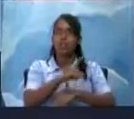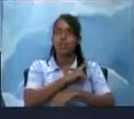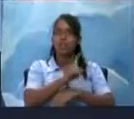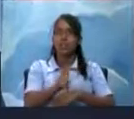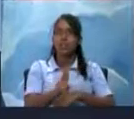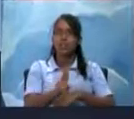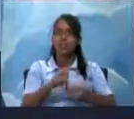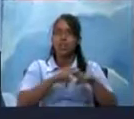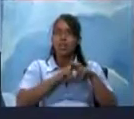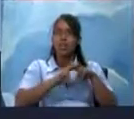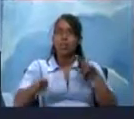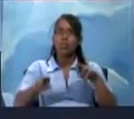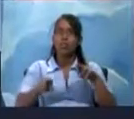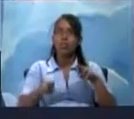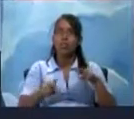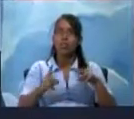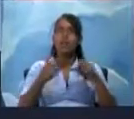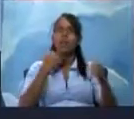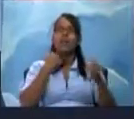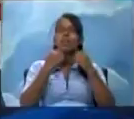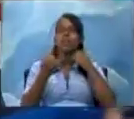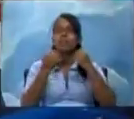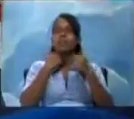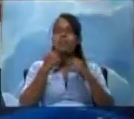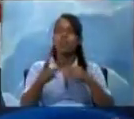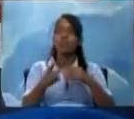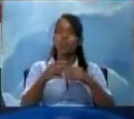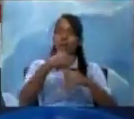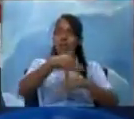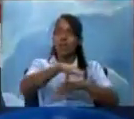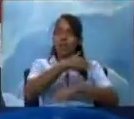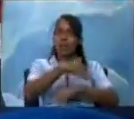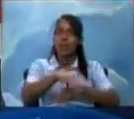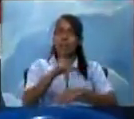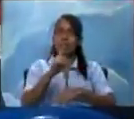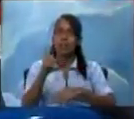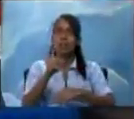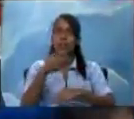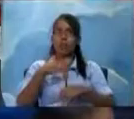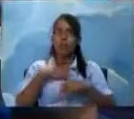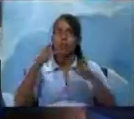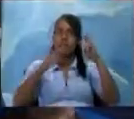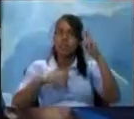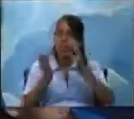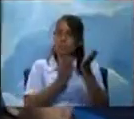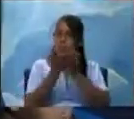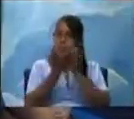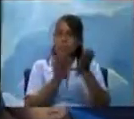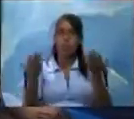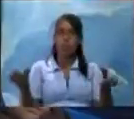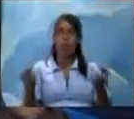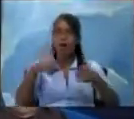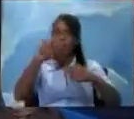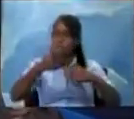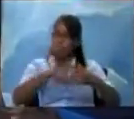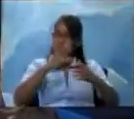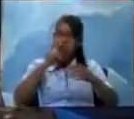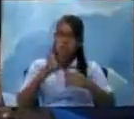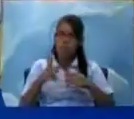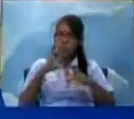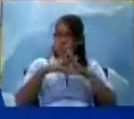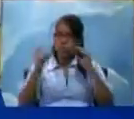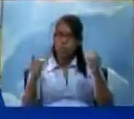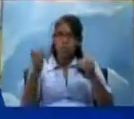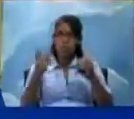forastero, desnudo, enfermo o en la cárcel y no te servimos? Hermano, va a ser como